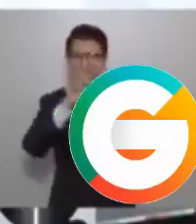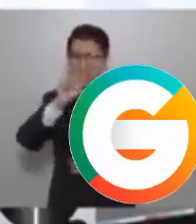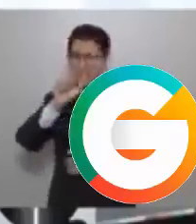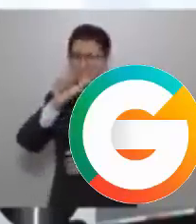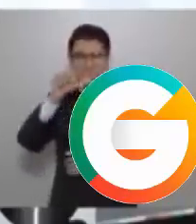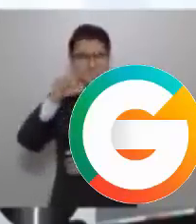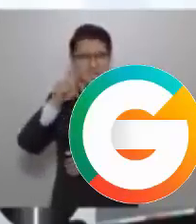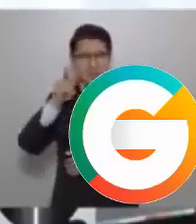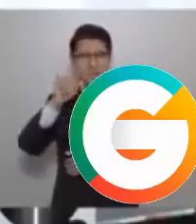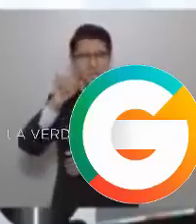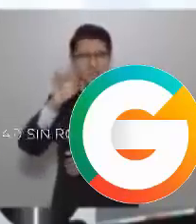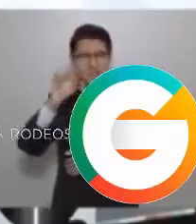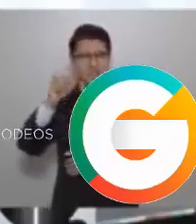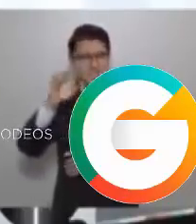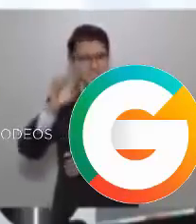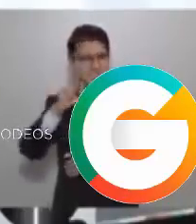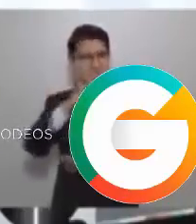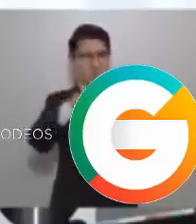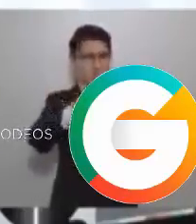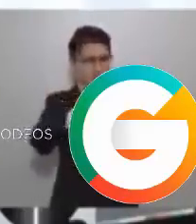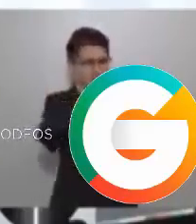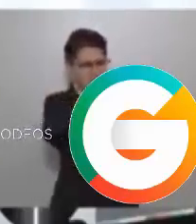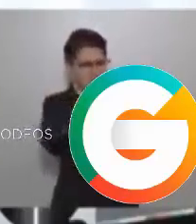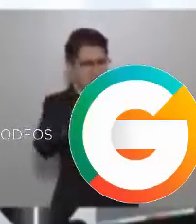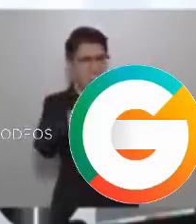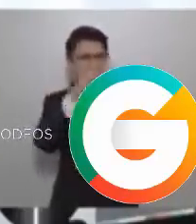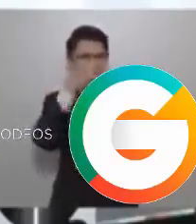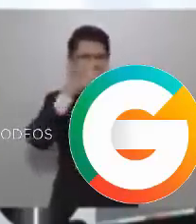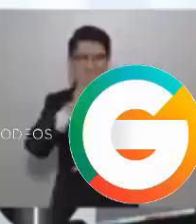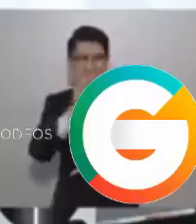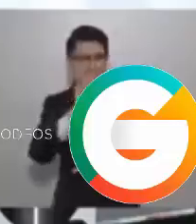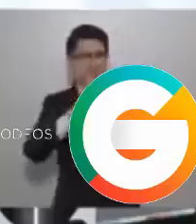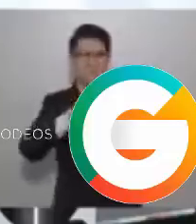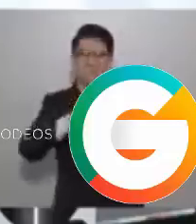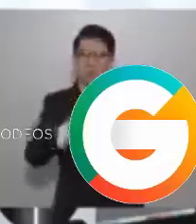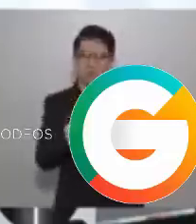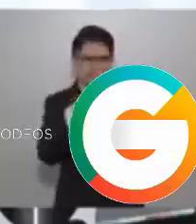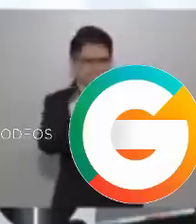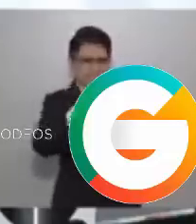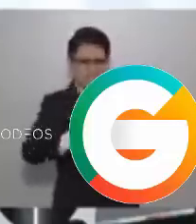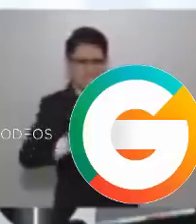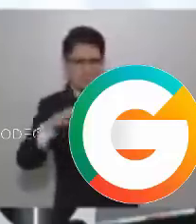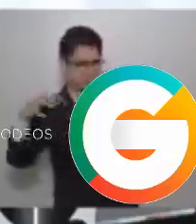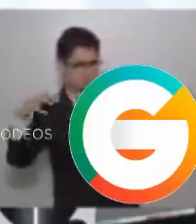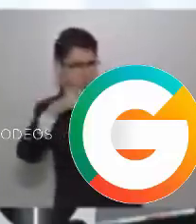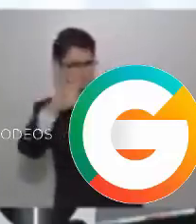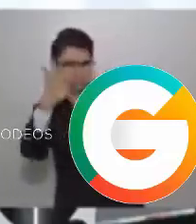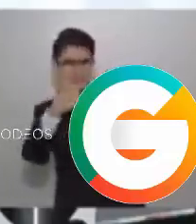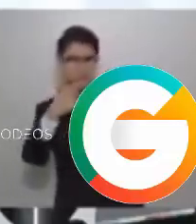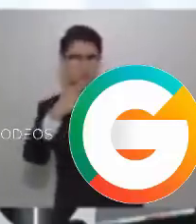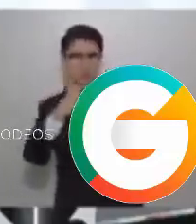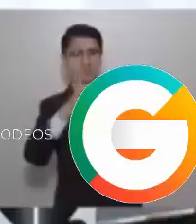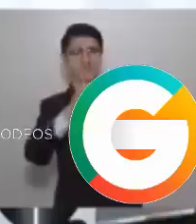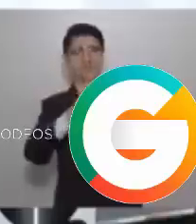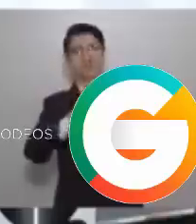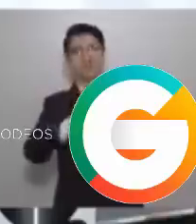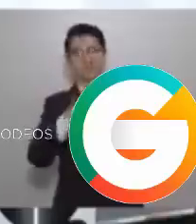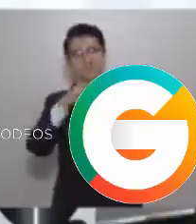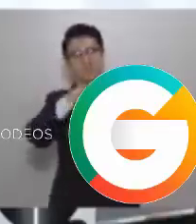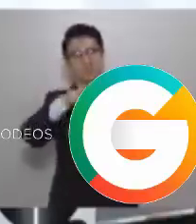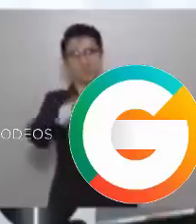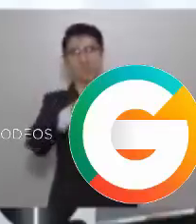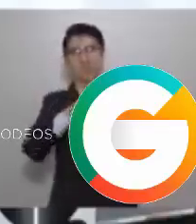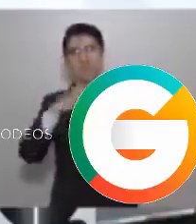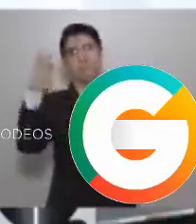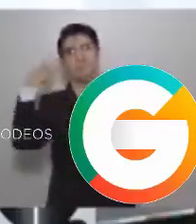fuera objetivo de este lamentable acontecimiento. Seguro estoy que existirán algunas inquietudes y dudas